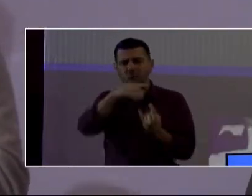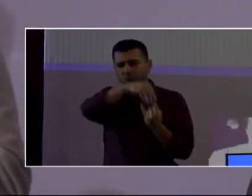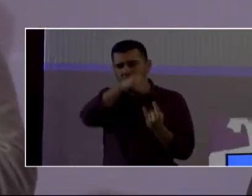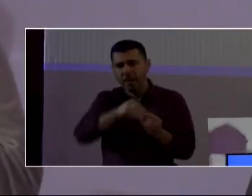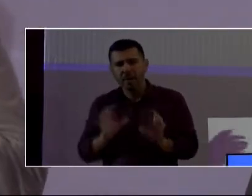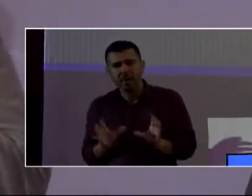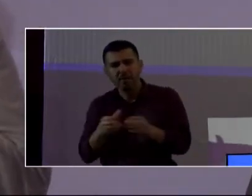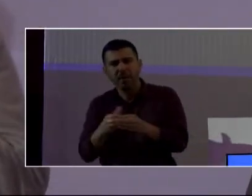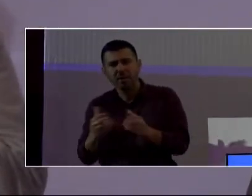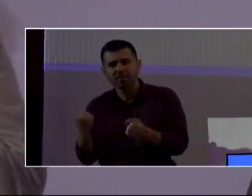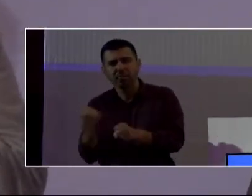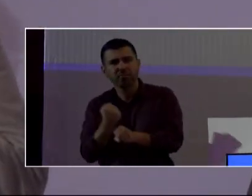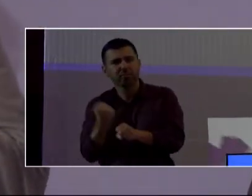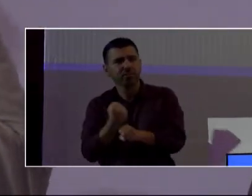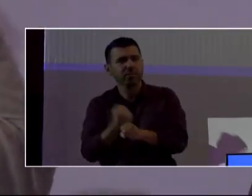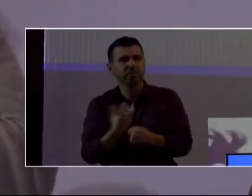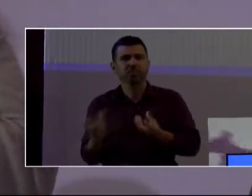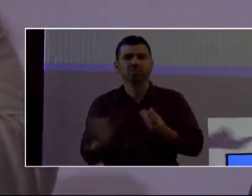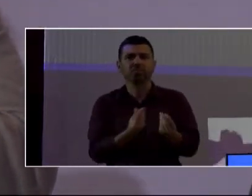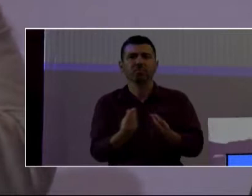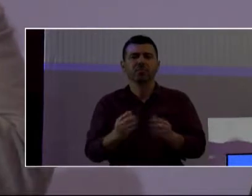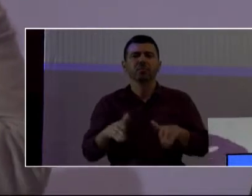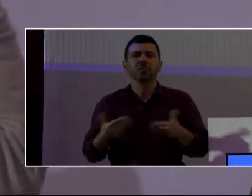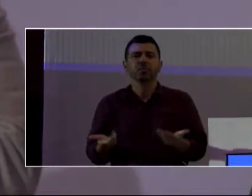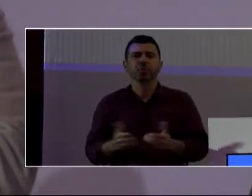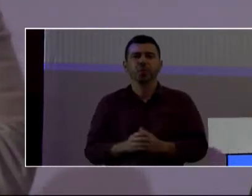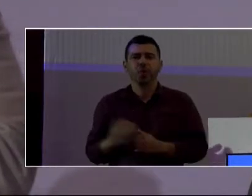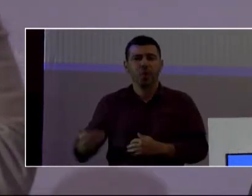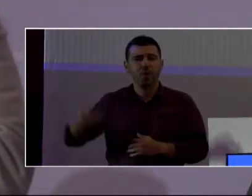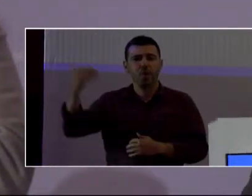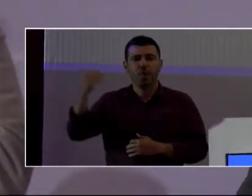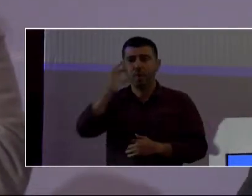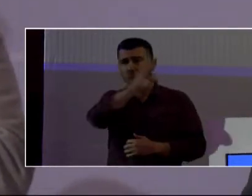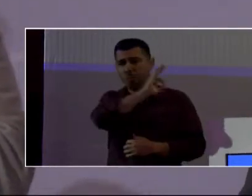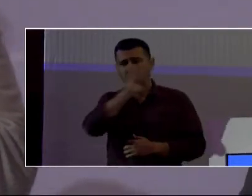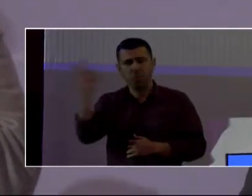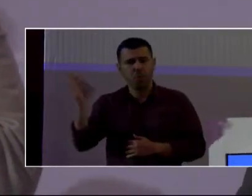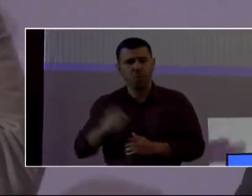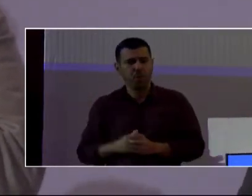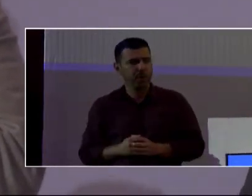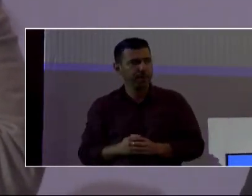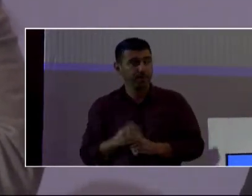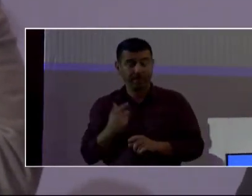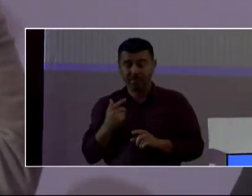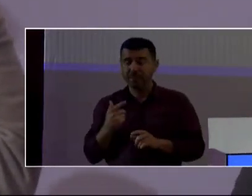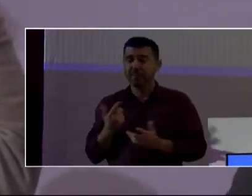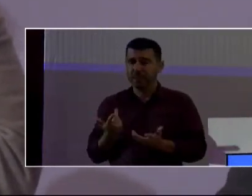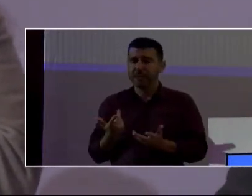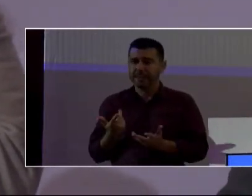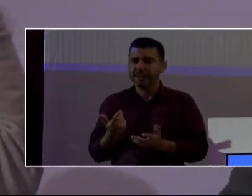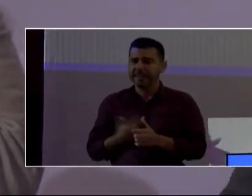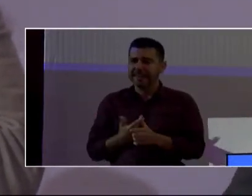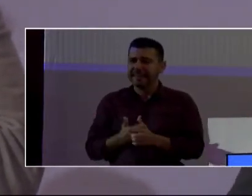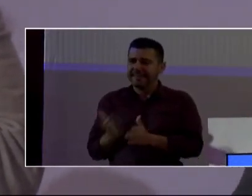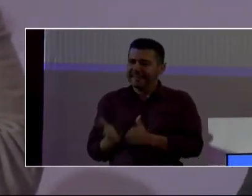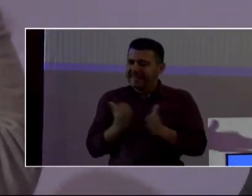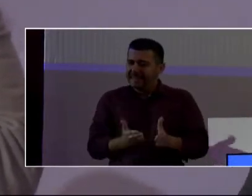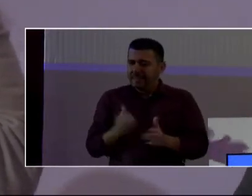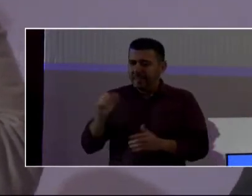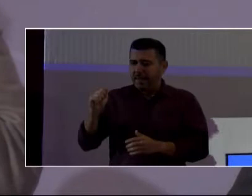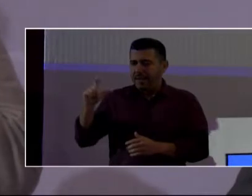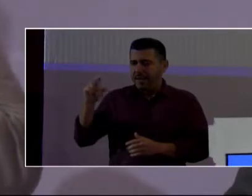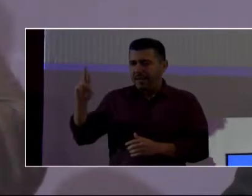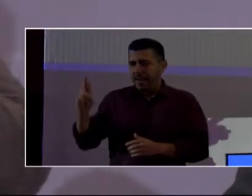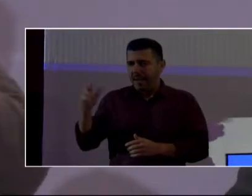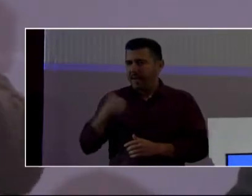Y en algún momento con la ACR les dijimos, venga, traiga 10 excombatientes, hagamos